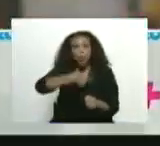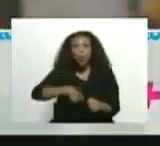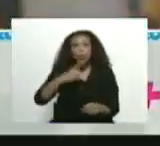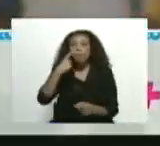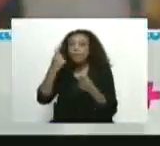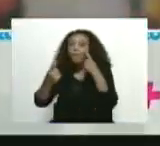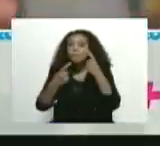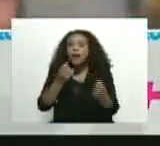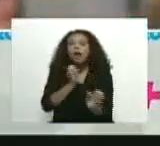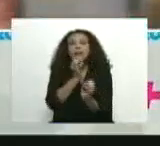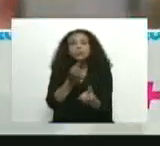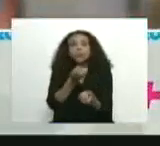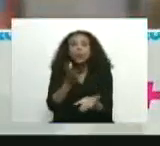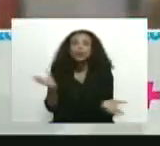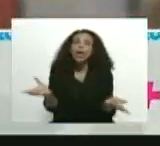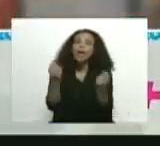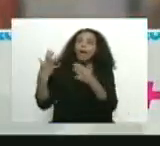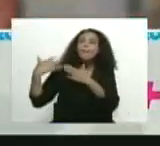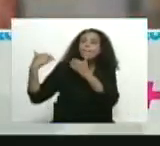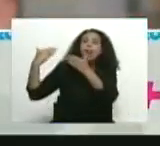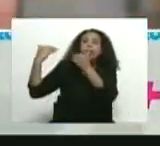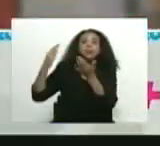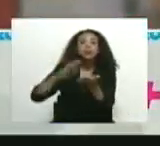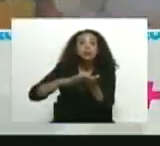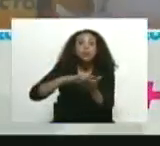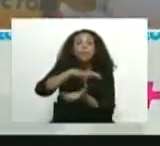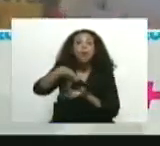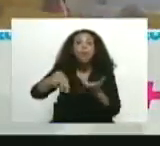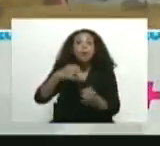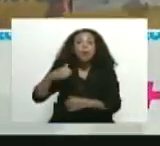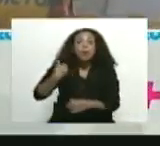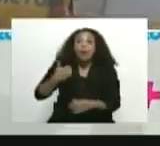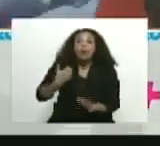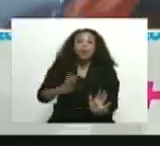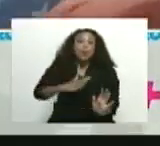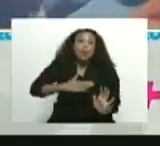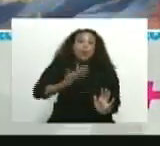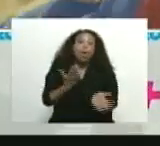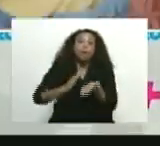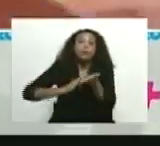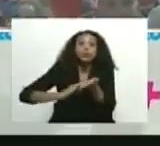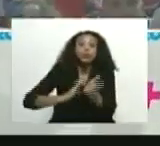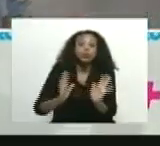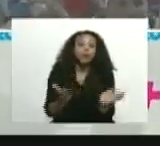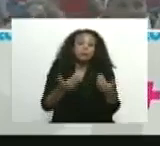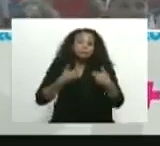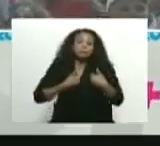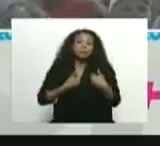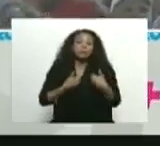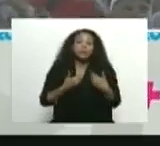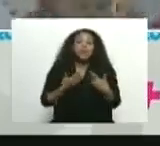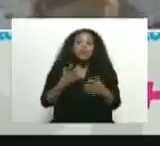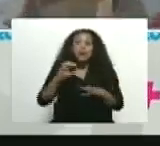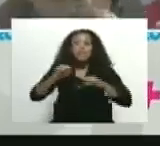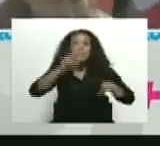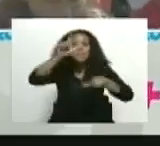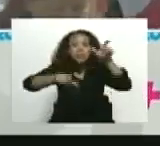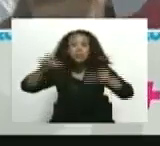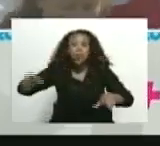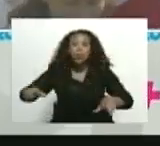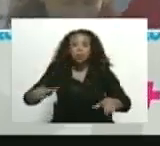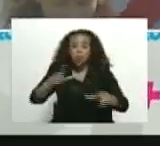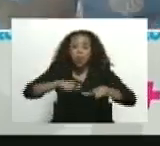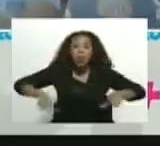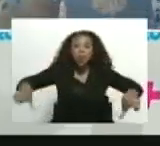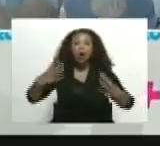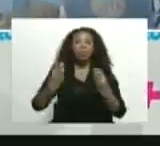salir, darle un mensaje esperanzador, solucionarle cualquier problema que esté a mi alcance. Y de verdad, señor presidente, esa movilización fue en mi